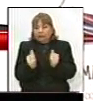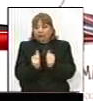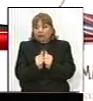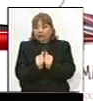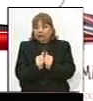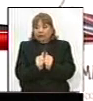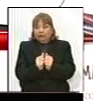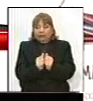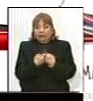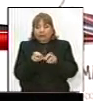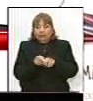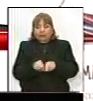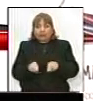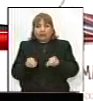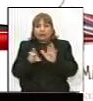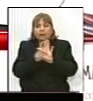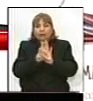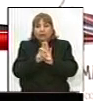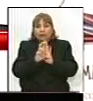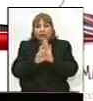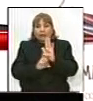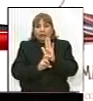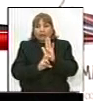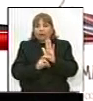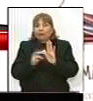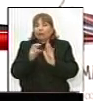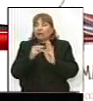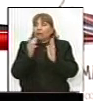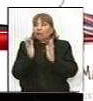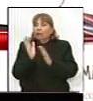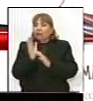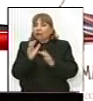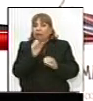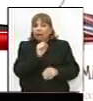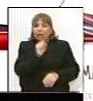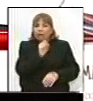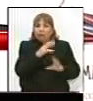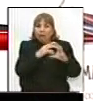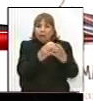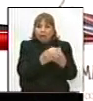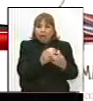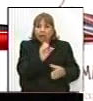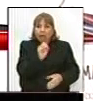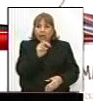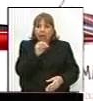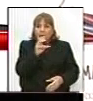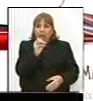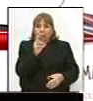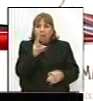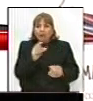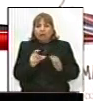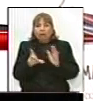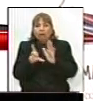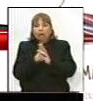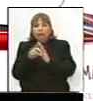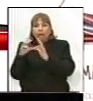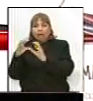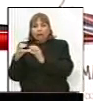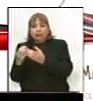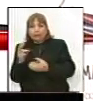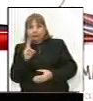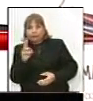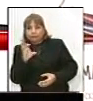como en el proyecto inicial se pretendía, de la Cámara de Senadores, la aprobación de la ley de presupuesto y las